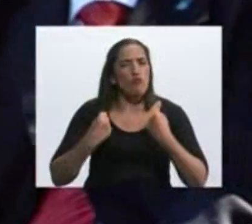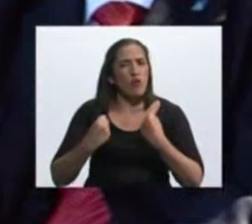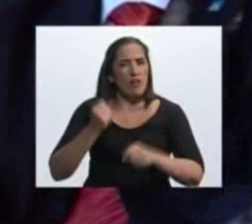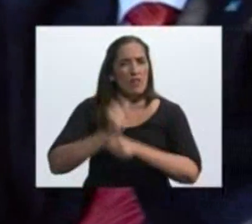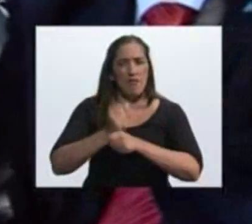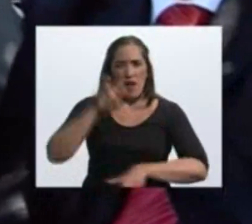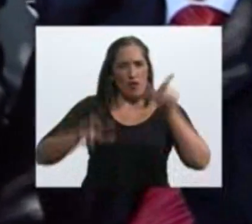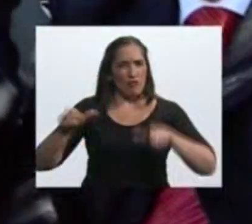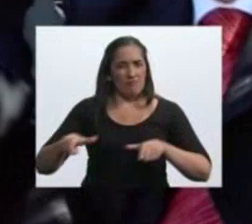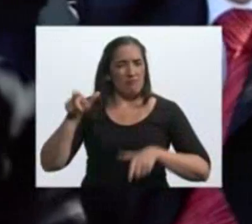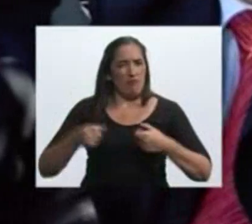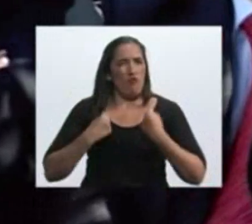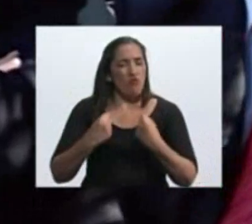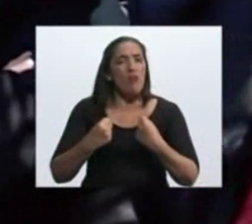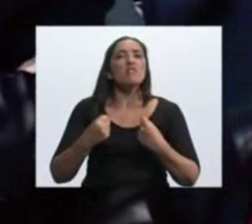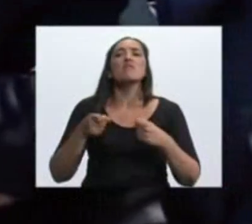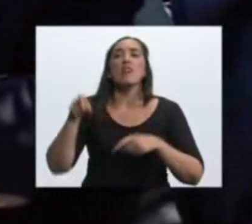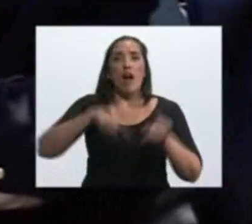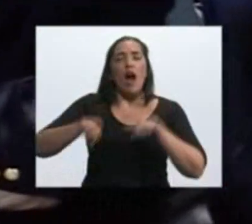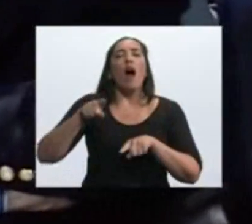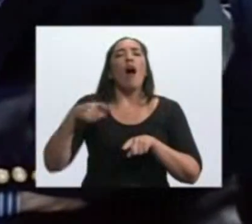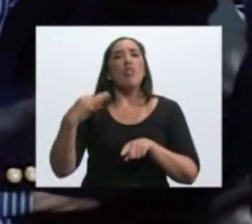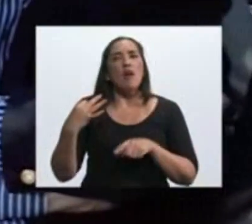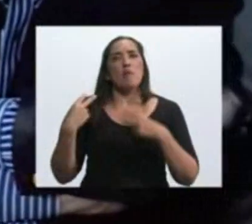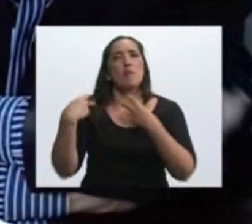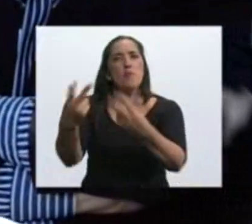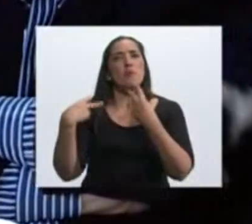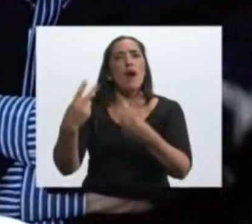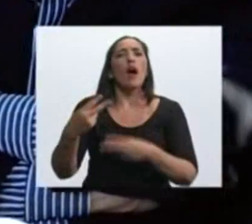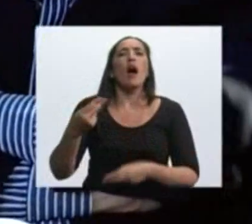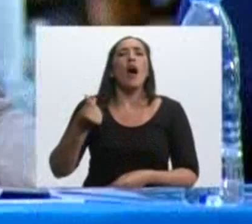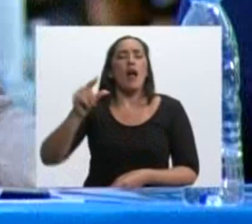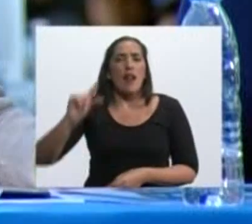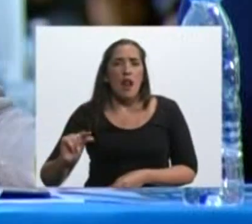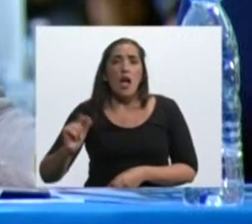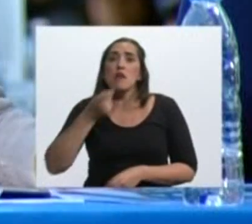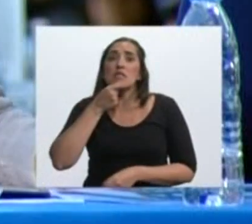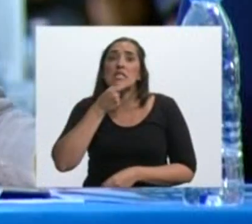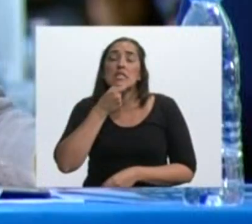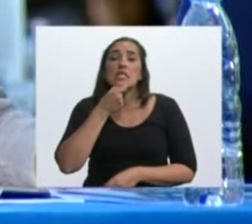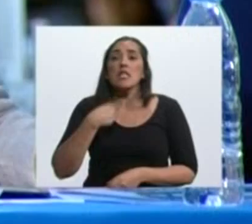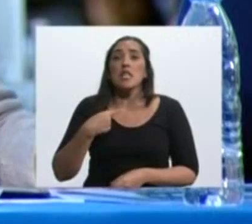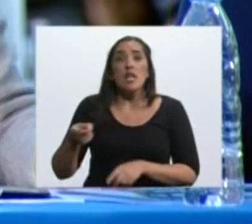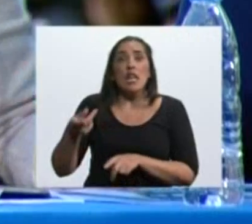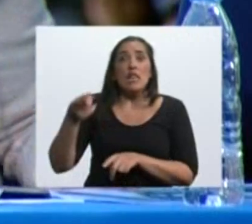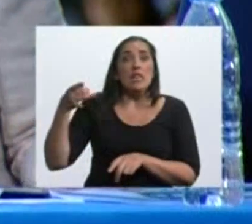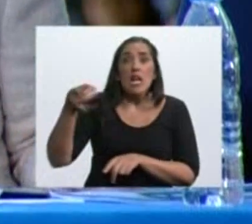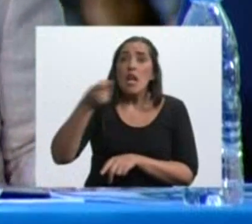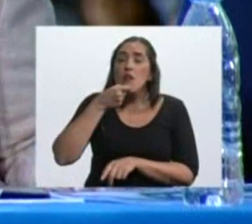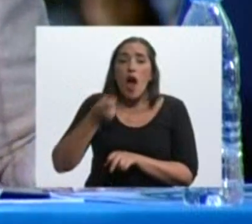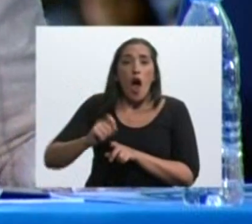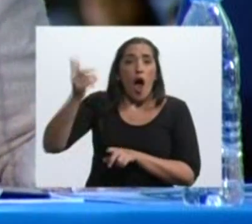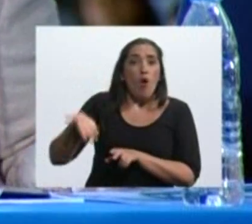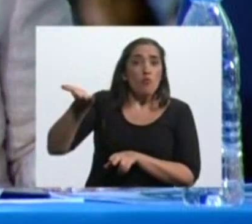los trabajadores, se transporten también con menos costo, porque si evidentemente tuvieran los costos que demanda